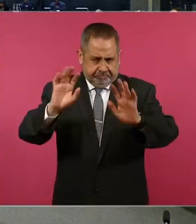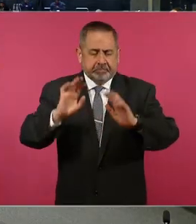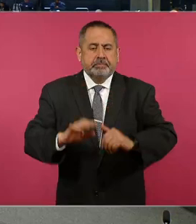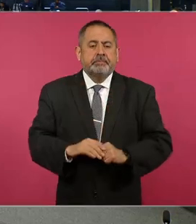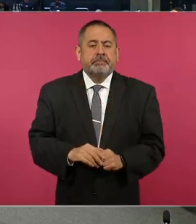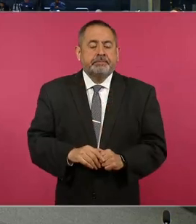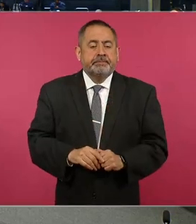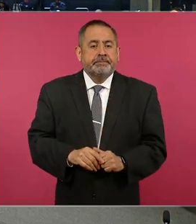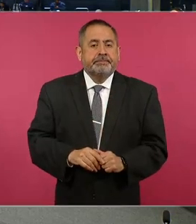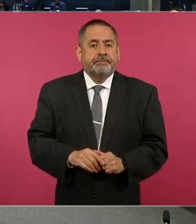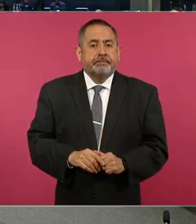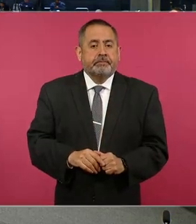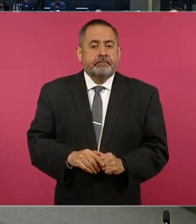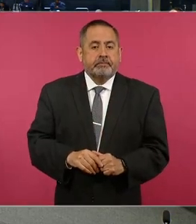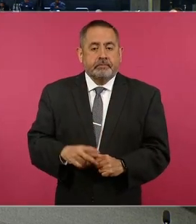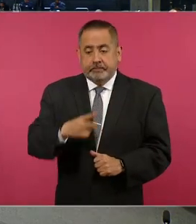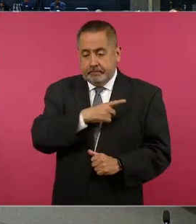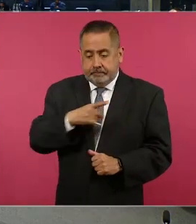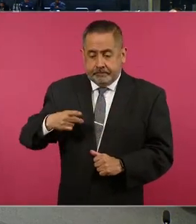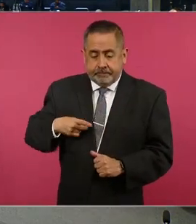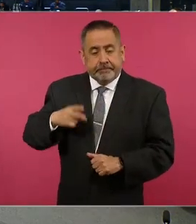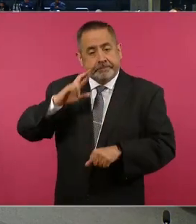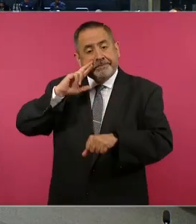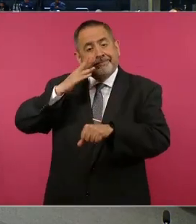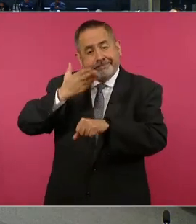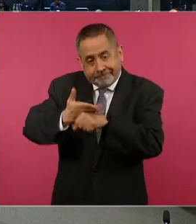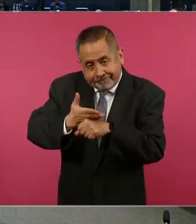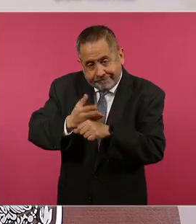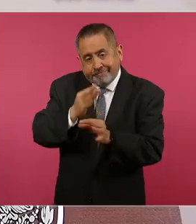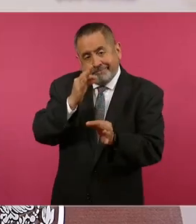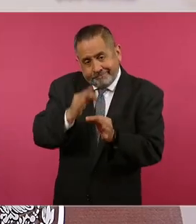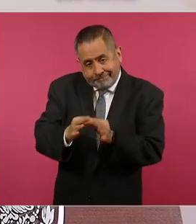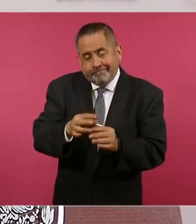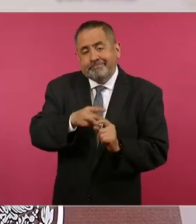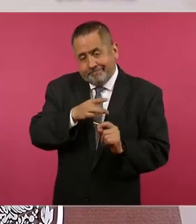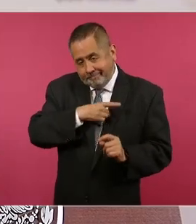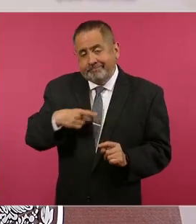debe de actuar de manera responsable no es posible